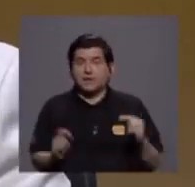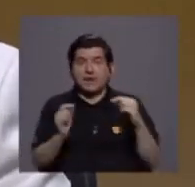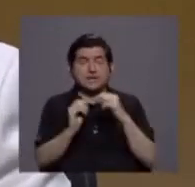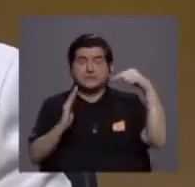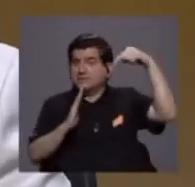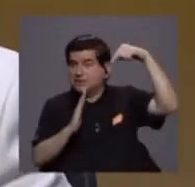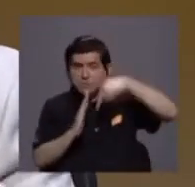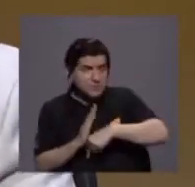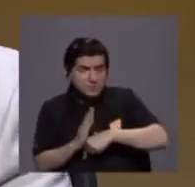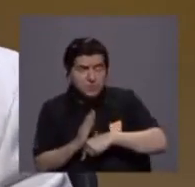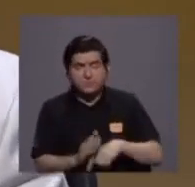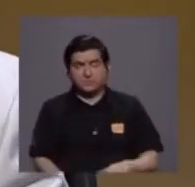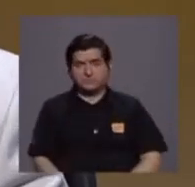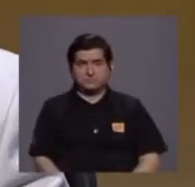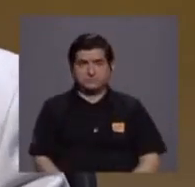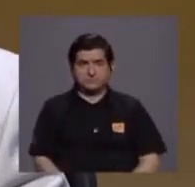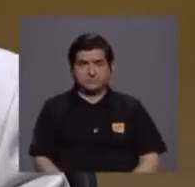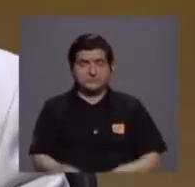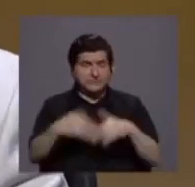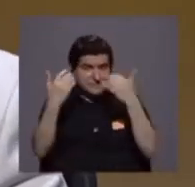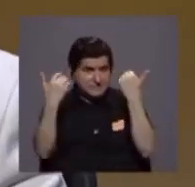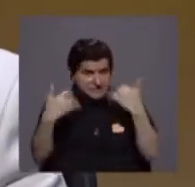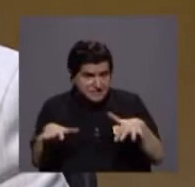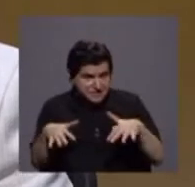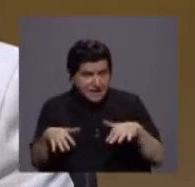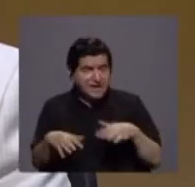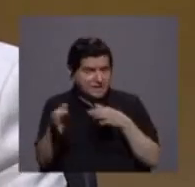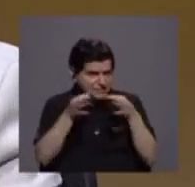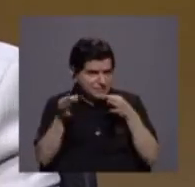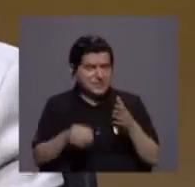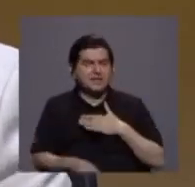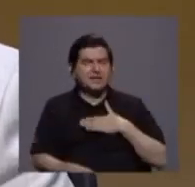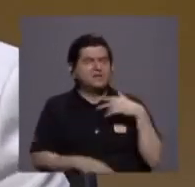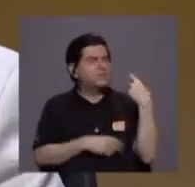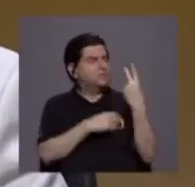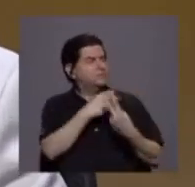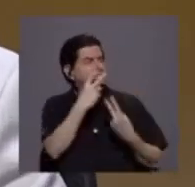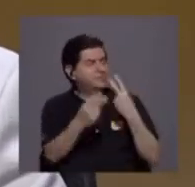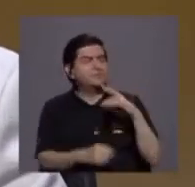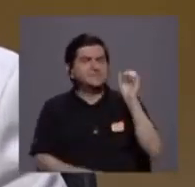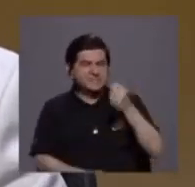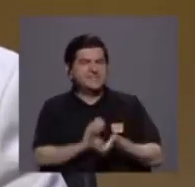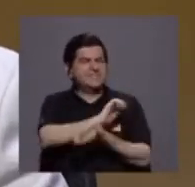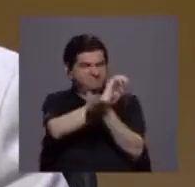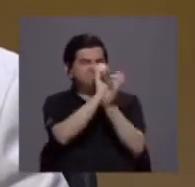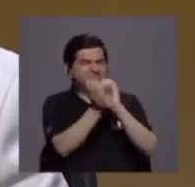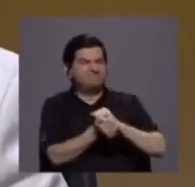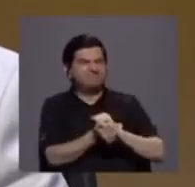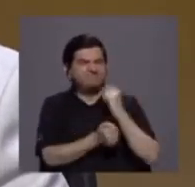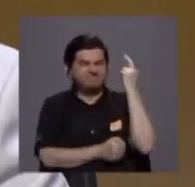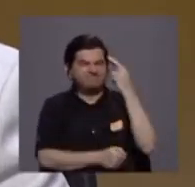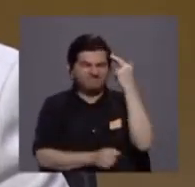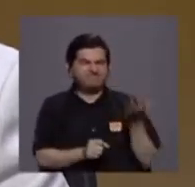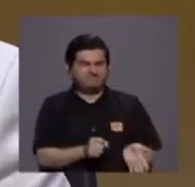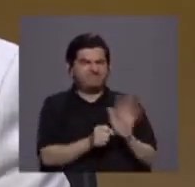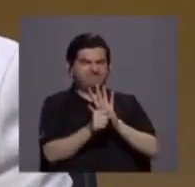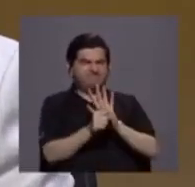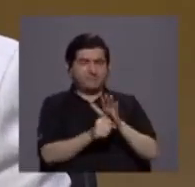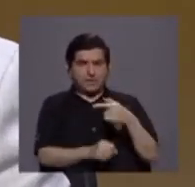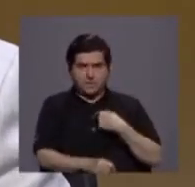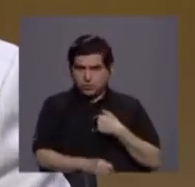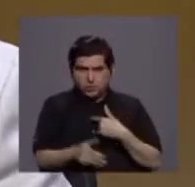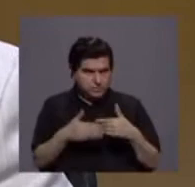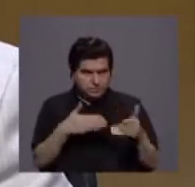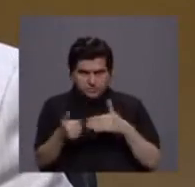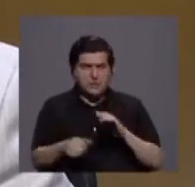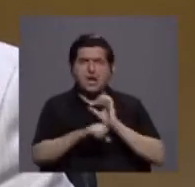había experimentado. Habiendo hecho este paréntesis, mi viaje sí sufrió algunos virajes por el COVID. Yo de todas